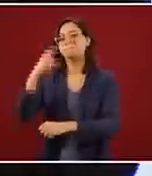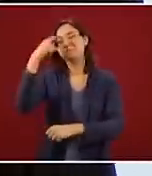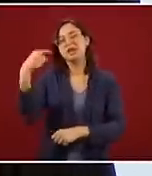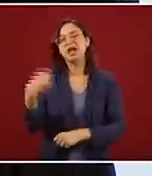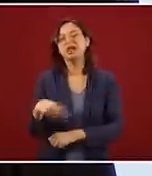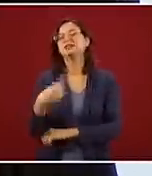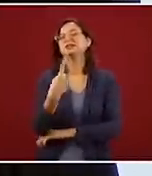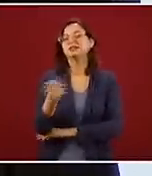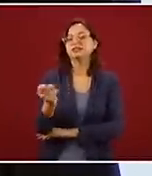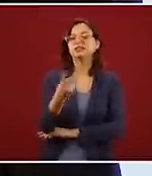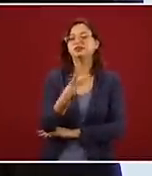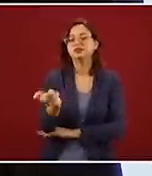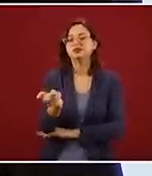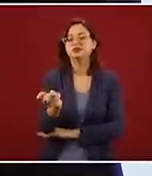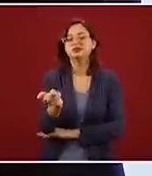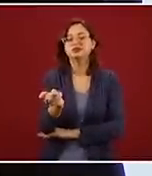200